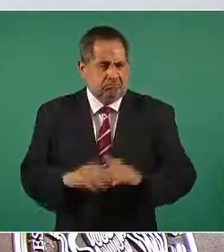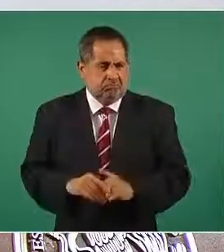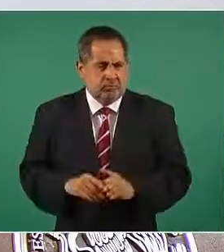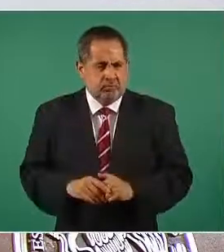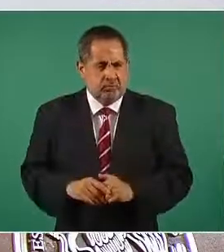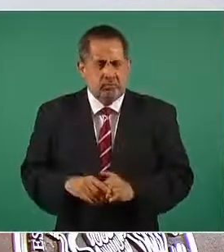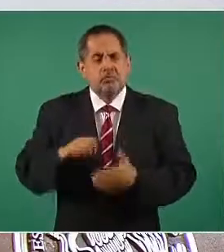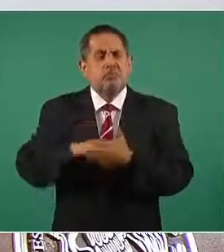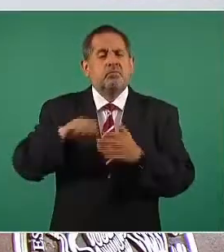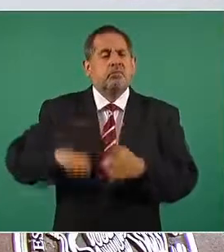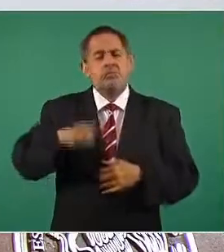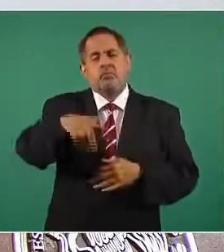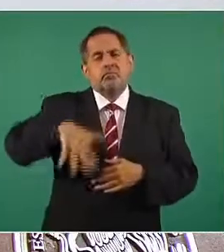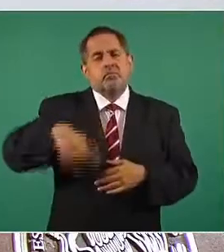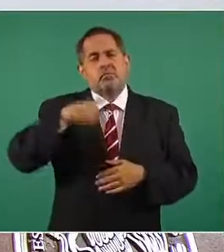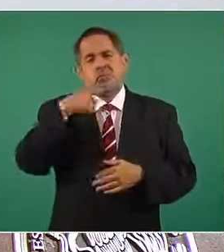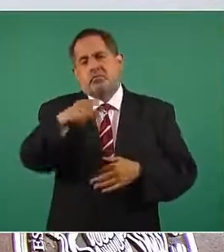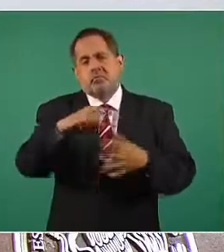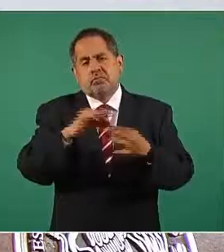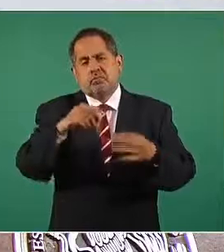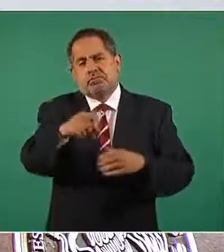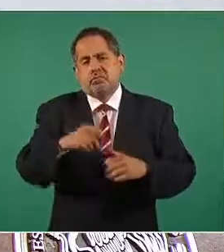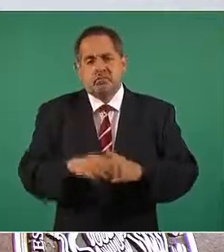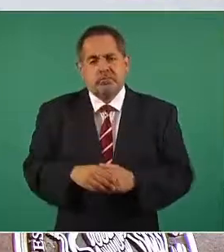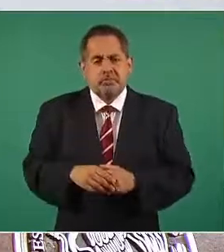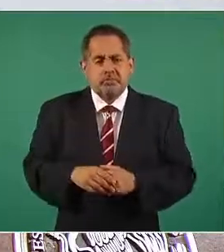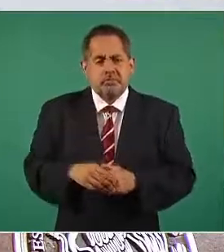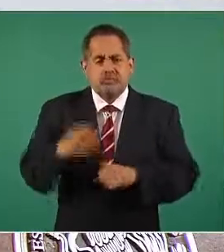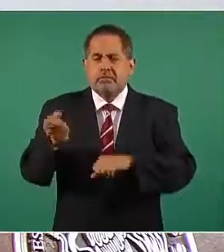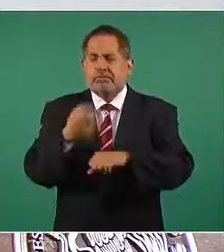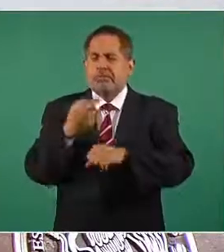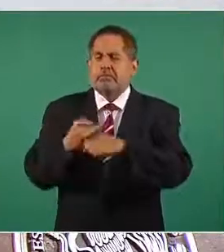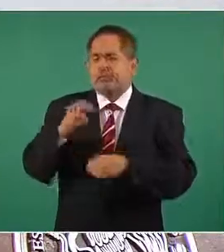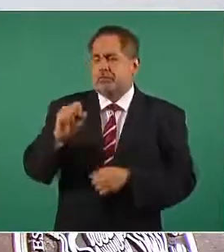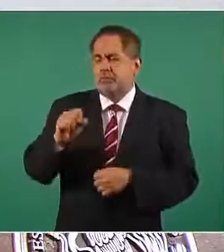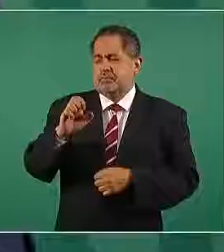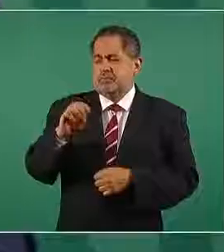Tú hablas, por ejemplo, de la Secretaría de Medio Ambiente,